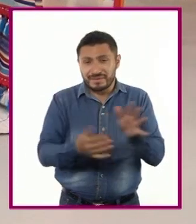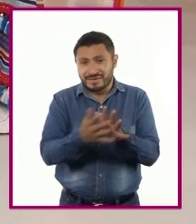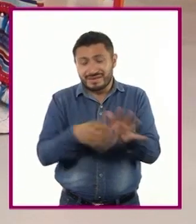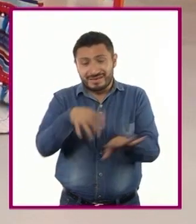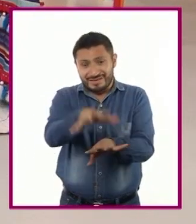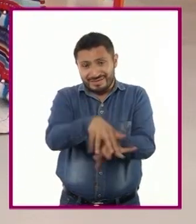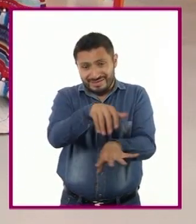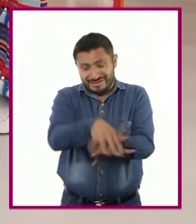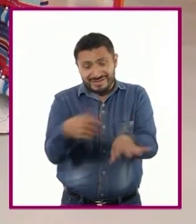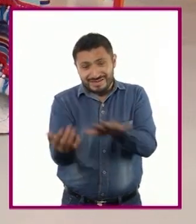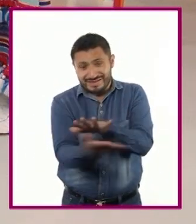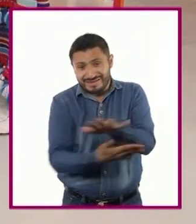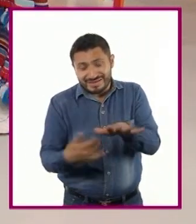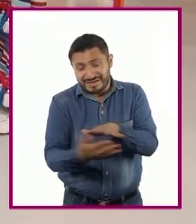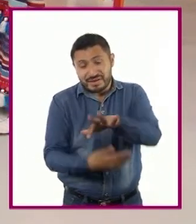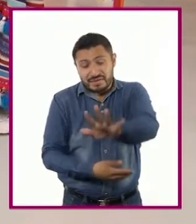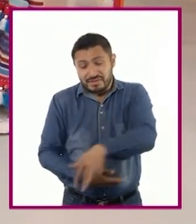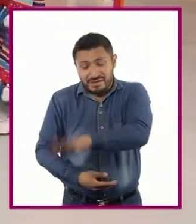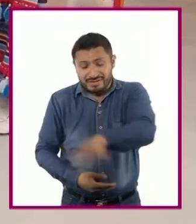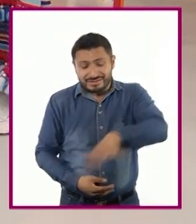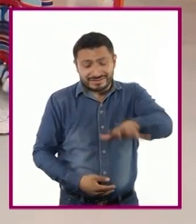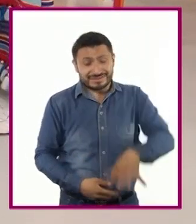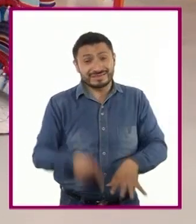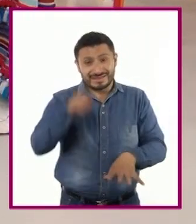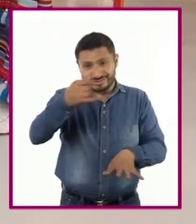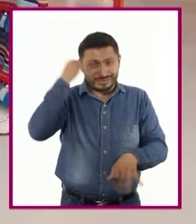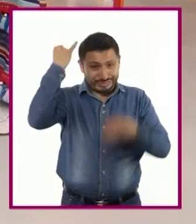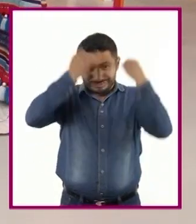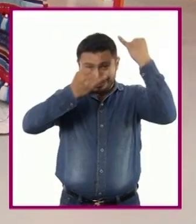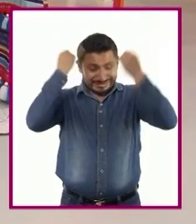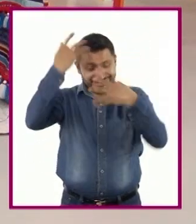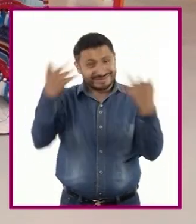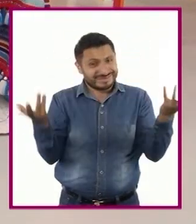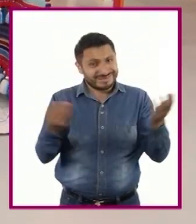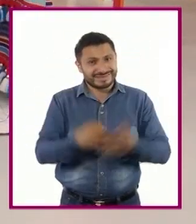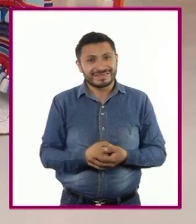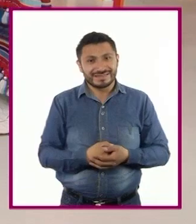Entonces, imagínate lo que...